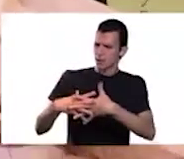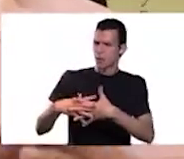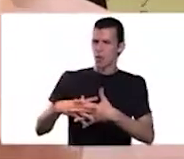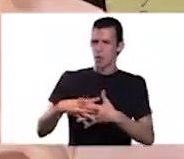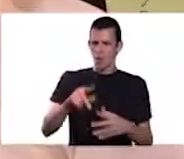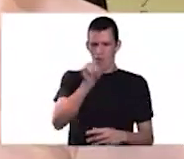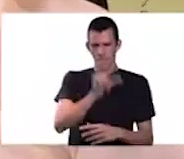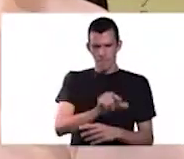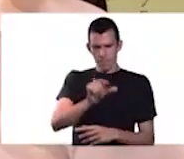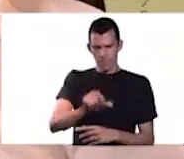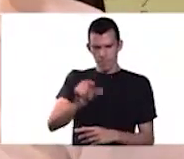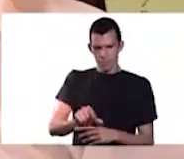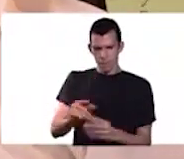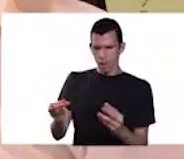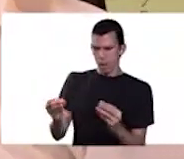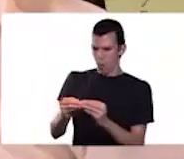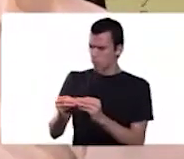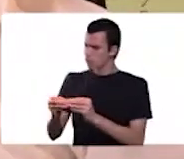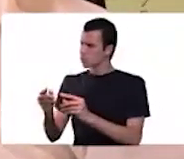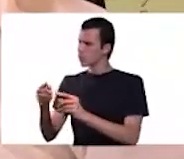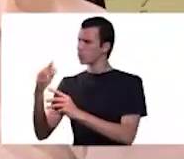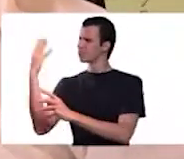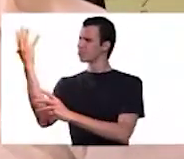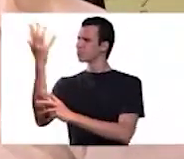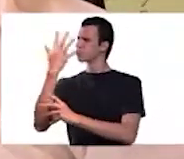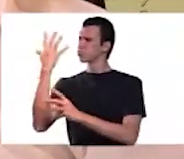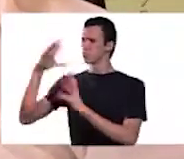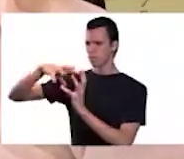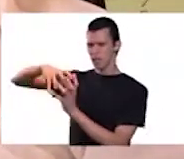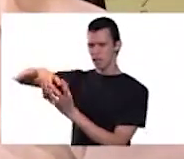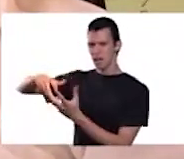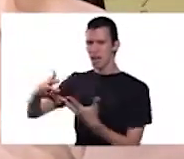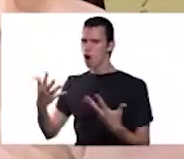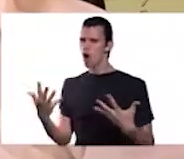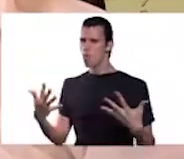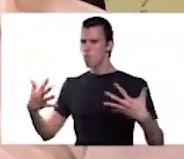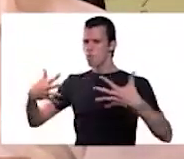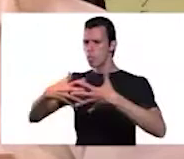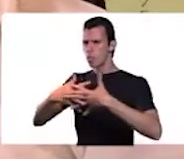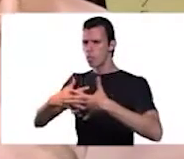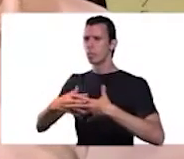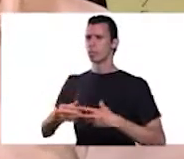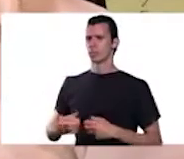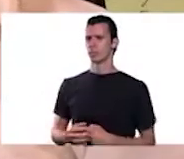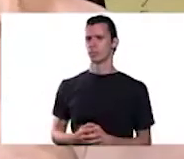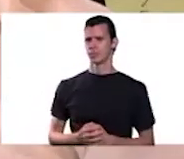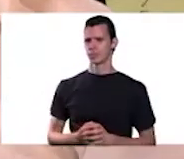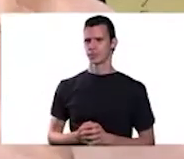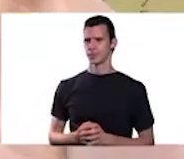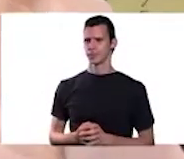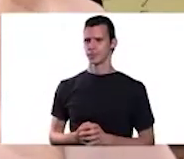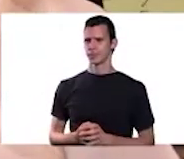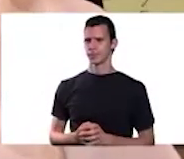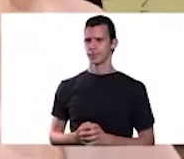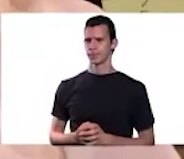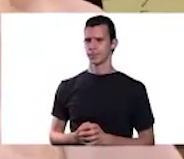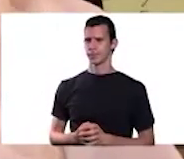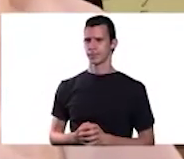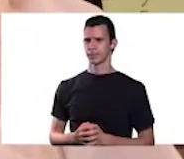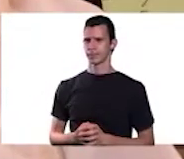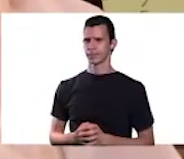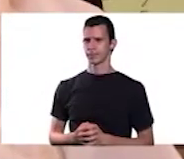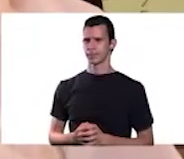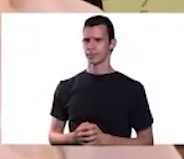que se refiere a la relación del ecosistema hombre-tierra. Entonces, en